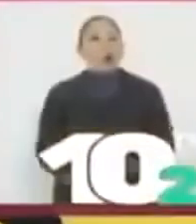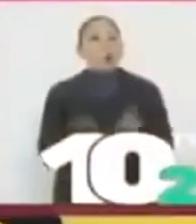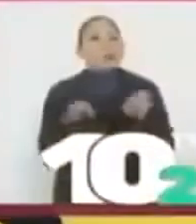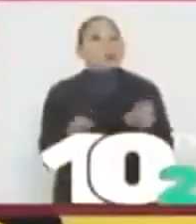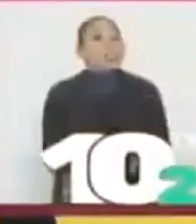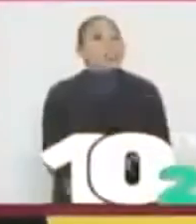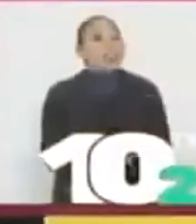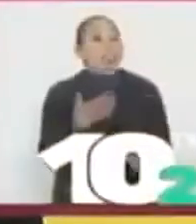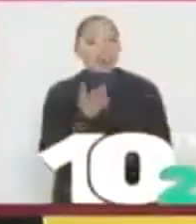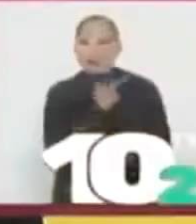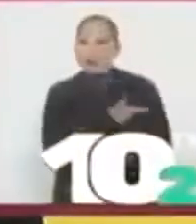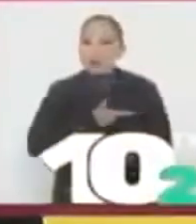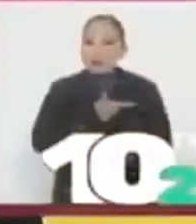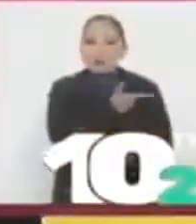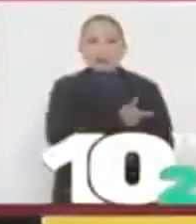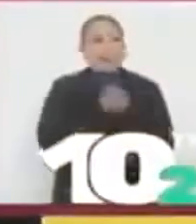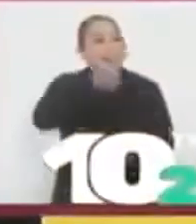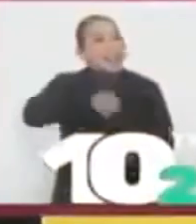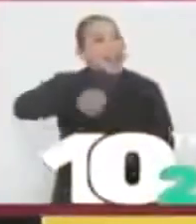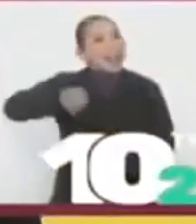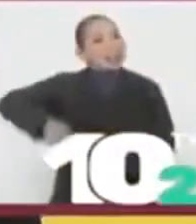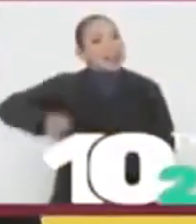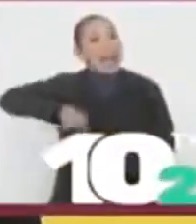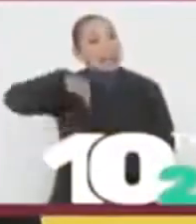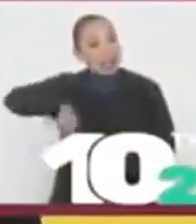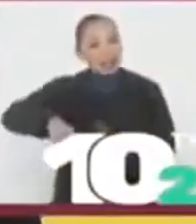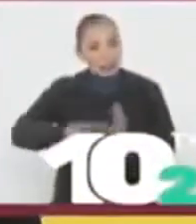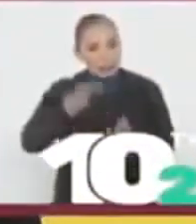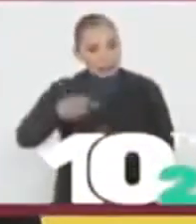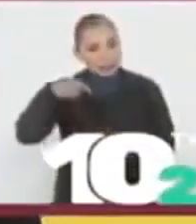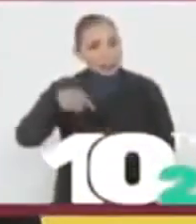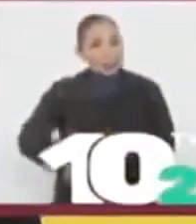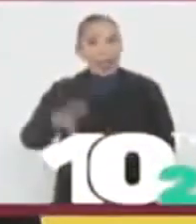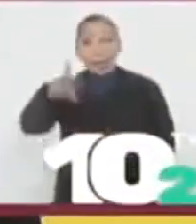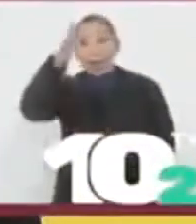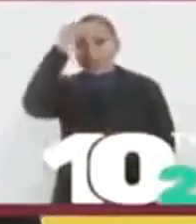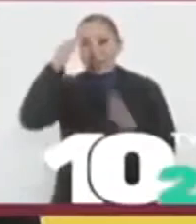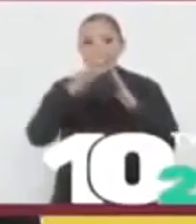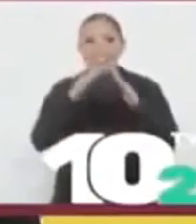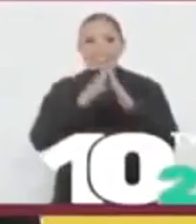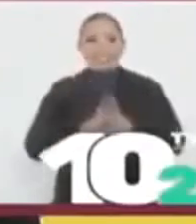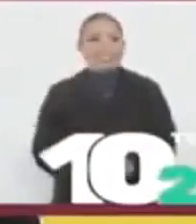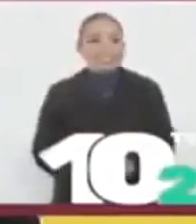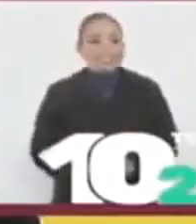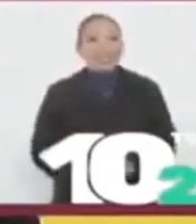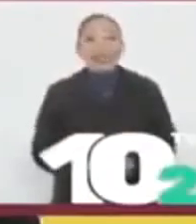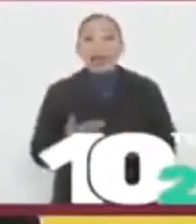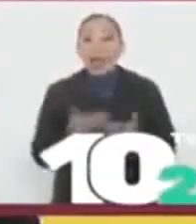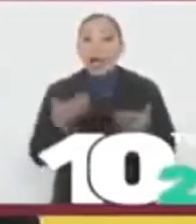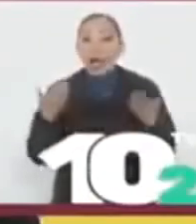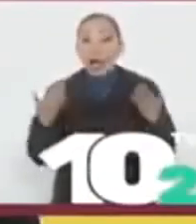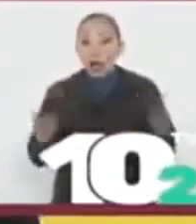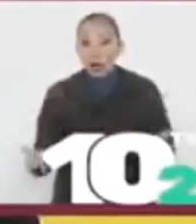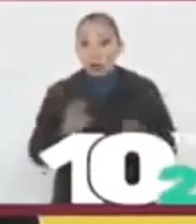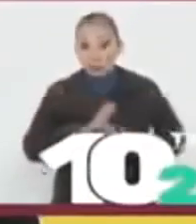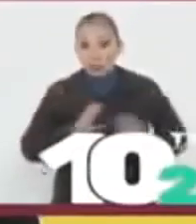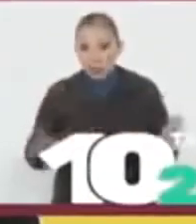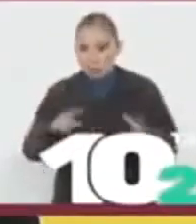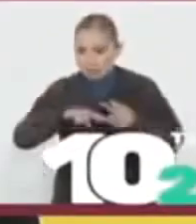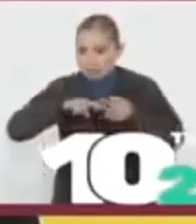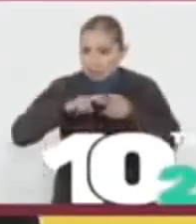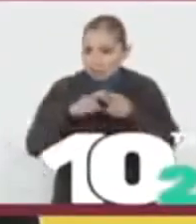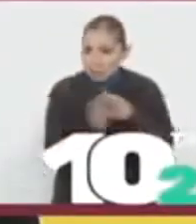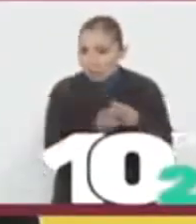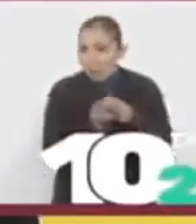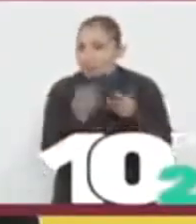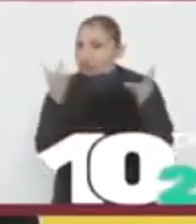¿Cómo han estado? Nos da mucho gusto saludarlos desde una nueva emisión de Aprende en Casa. En este momento estamos